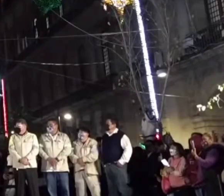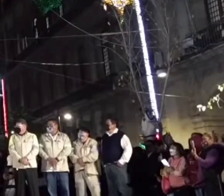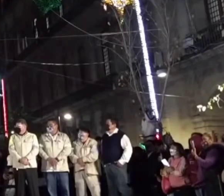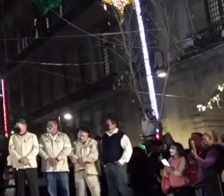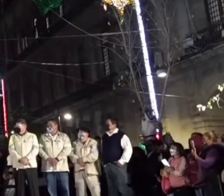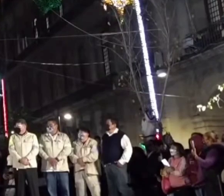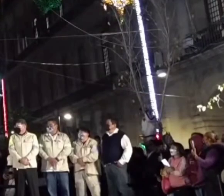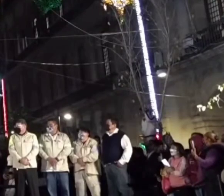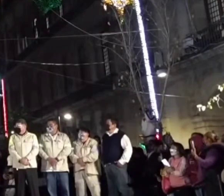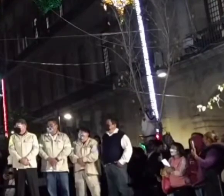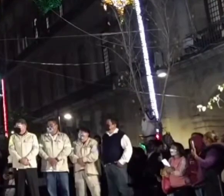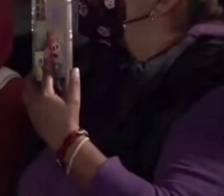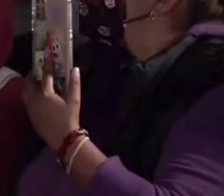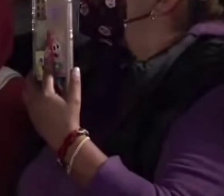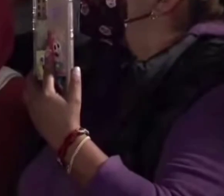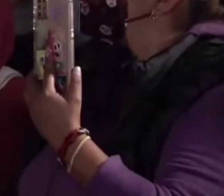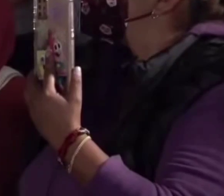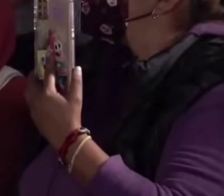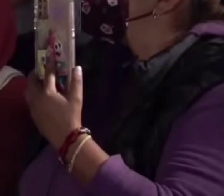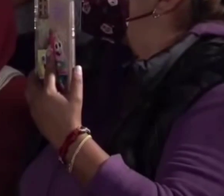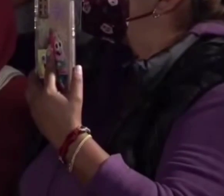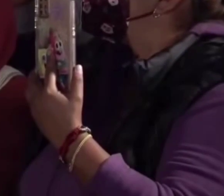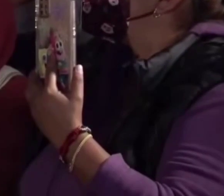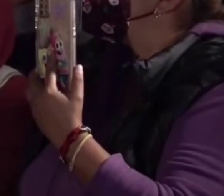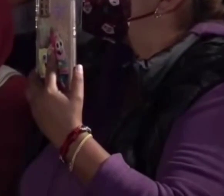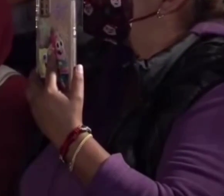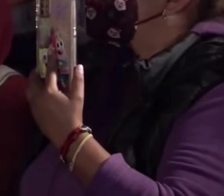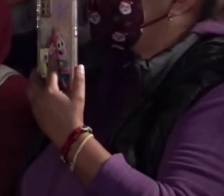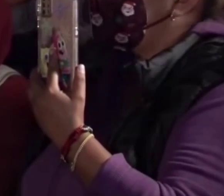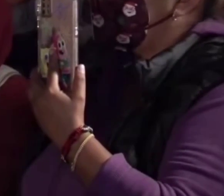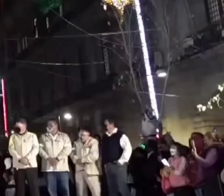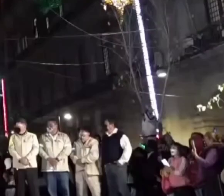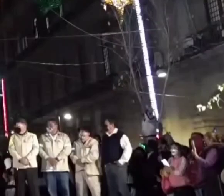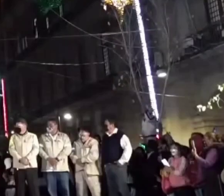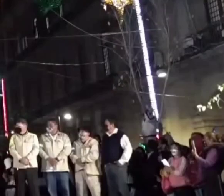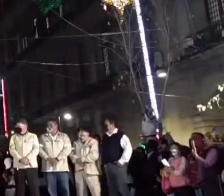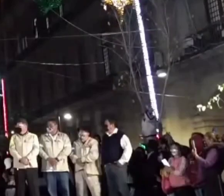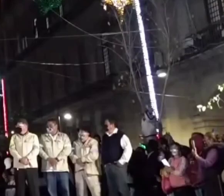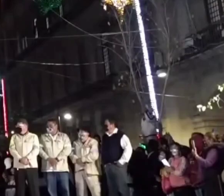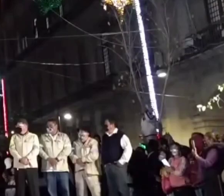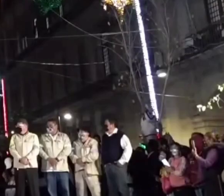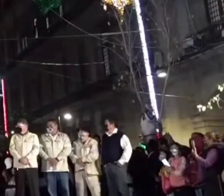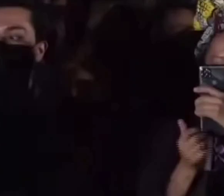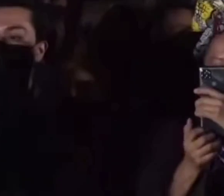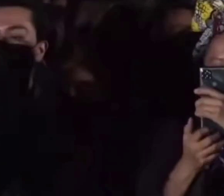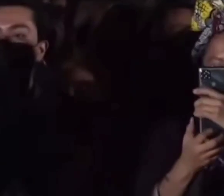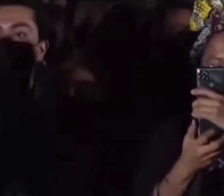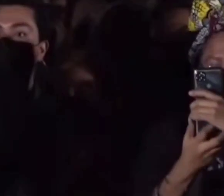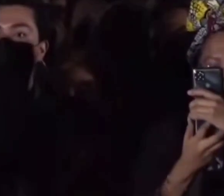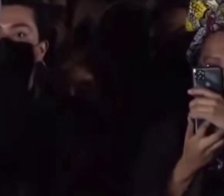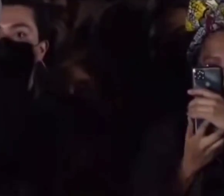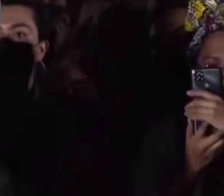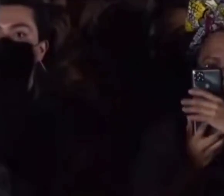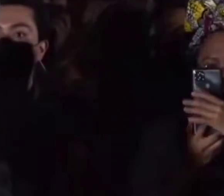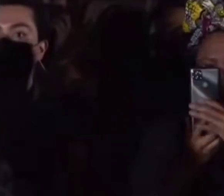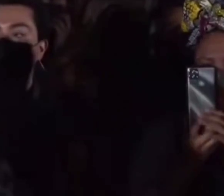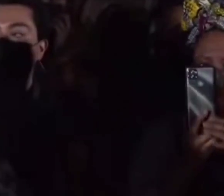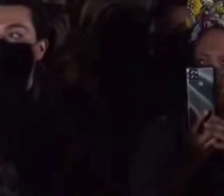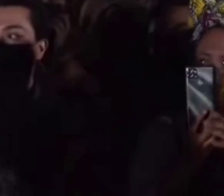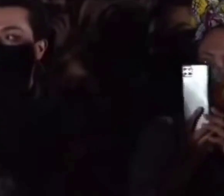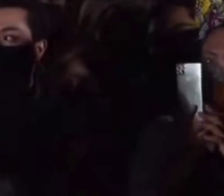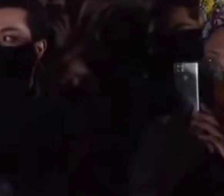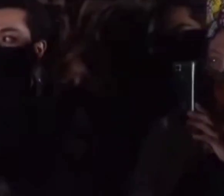utilizar y con sus manos van tejiendo estas bellezas que alumbran el Zócalo de la Ciudad de México. Así que un gran aplauso a